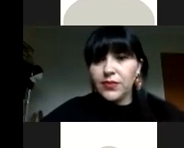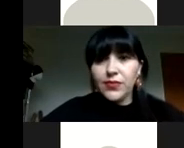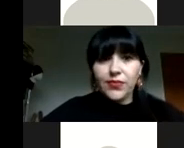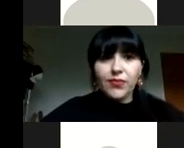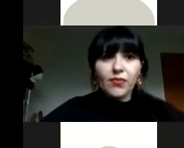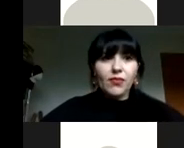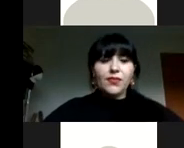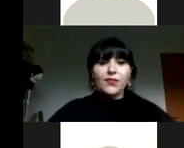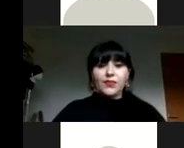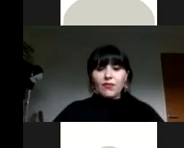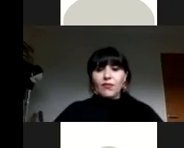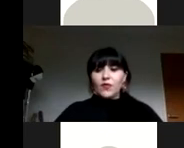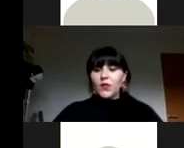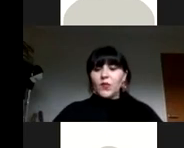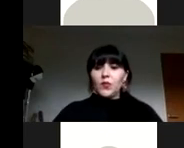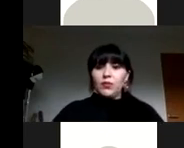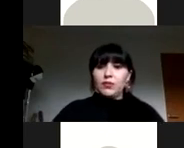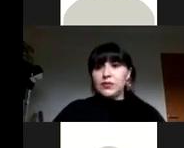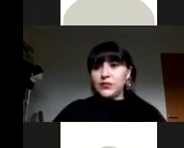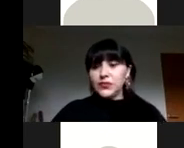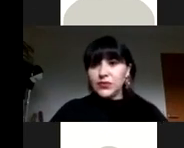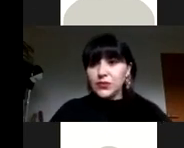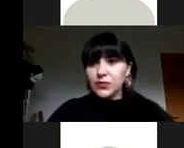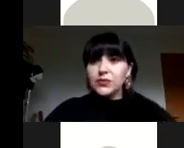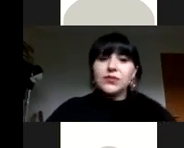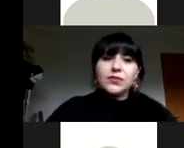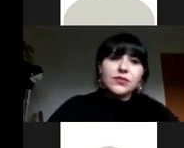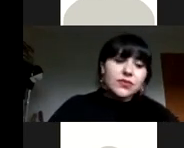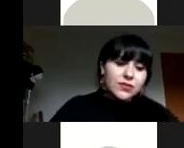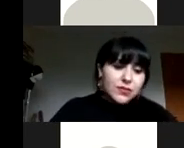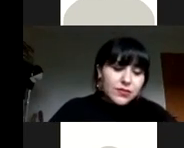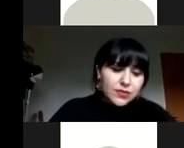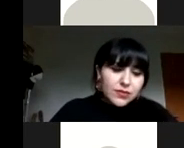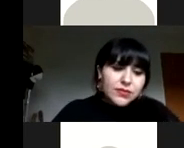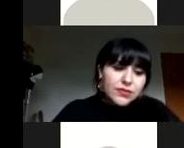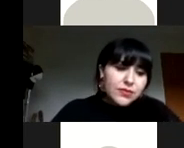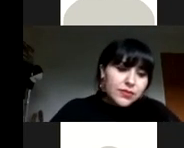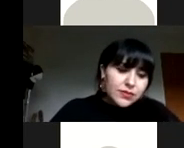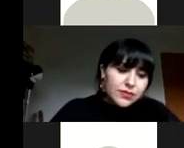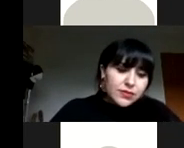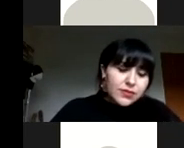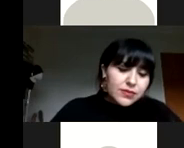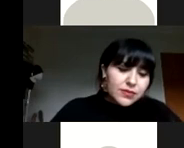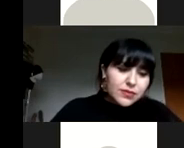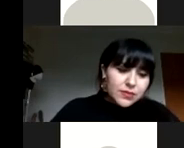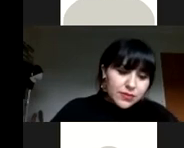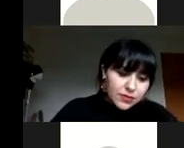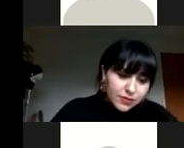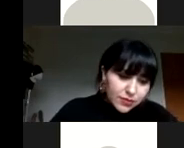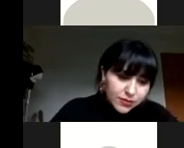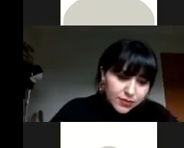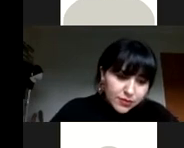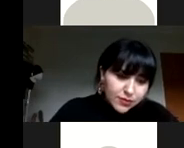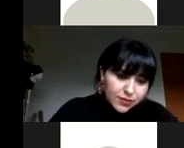Le preguntamos a los chicos si sienten que los entornos virtuales pueden ser hoy un medio eficaz para el aprendizaje y